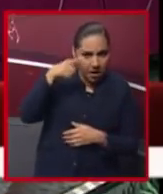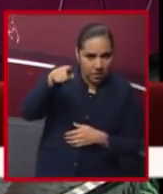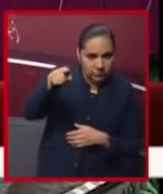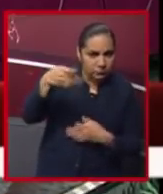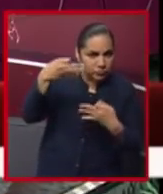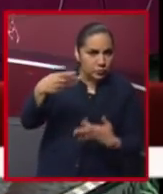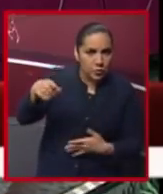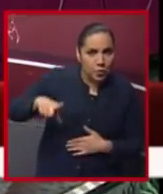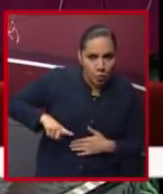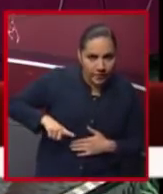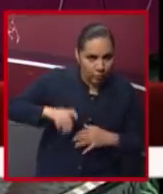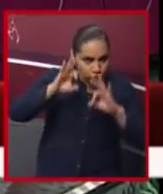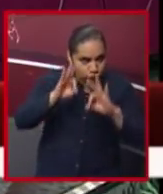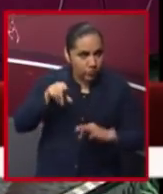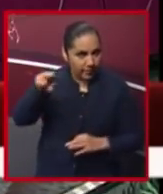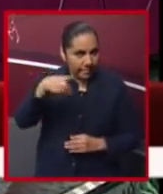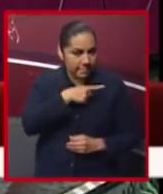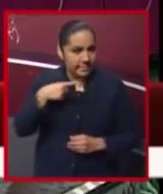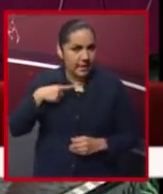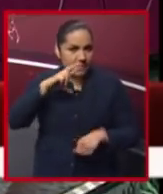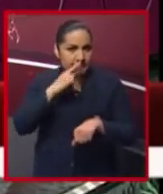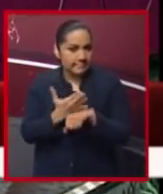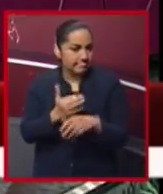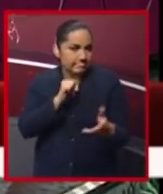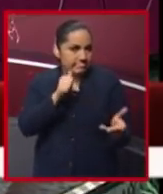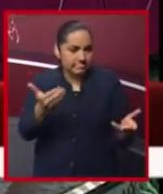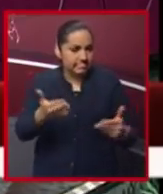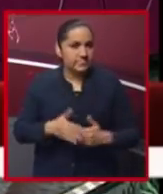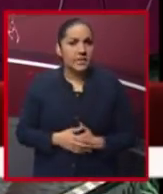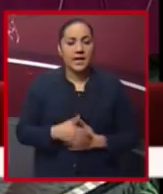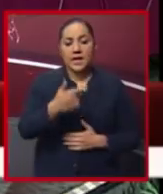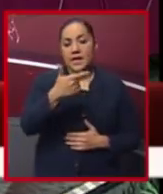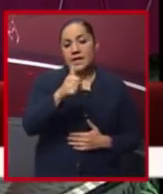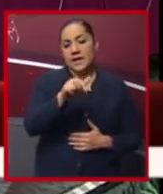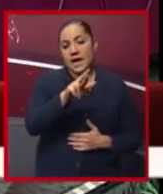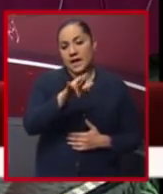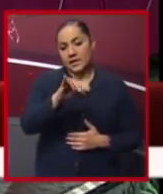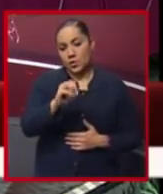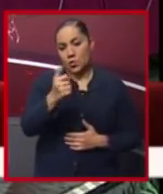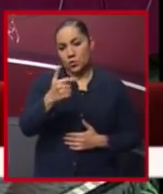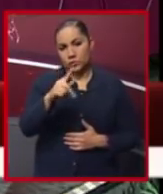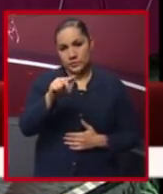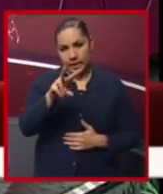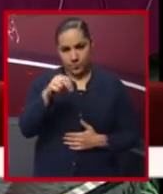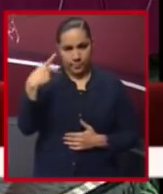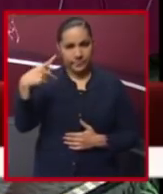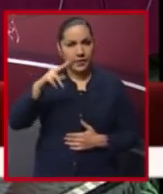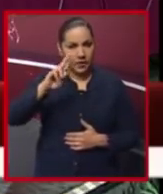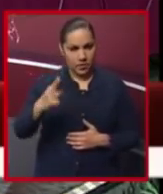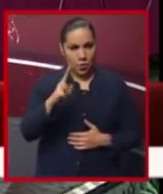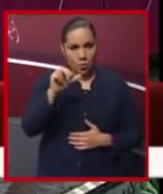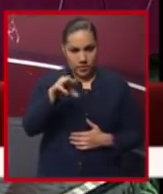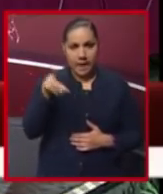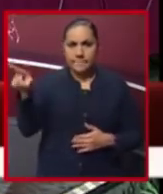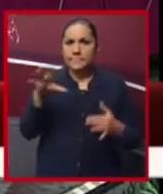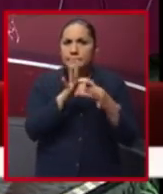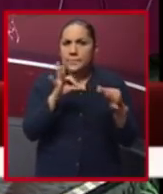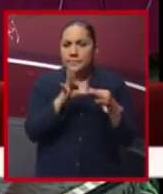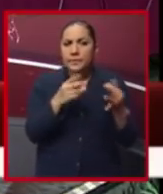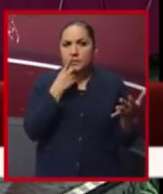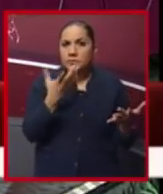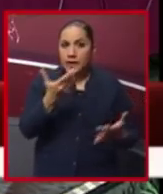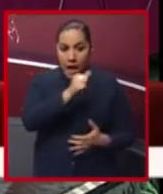Gustavo Ogarrio, de la Facultad de Filosofía y Letras de la UNAM, enumeró algunos aspectos que hacen posible la creación de grupos de autodefensa para